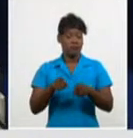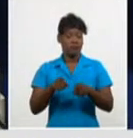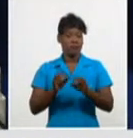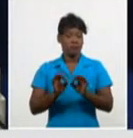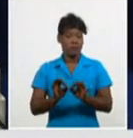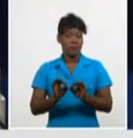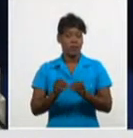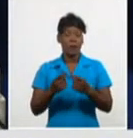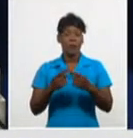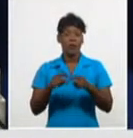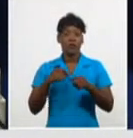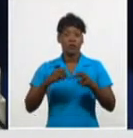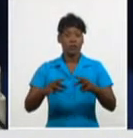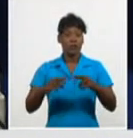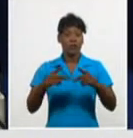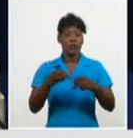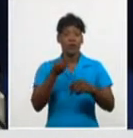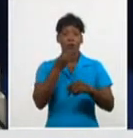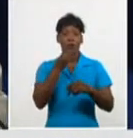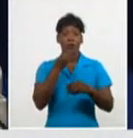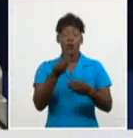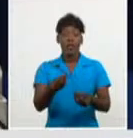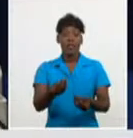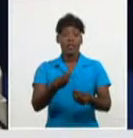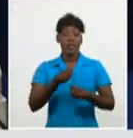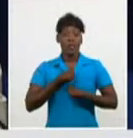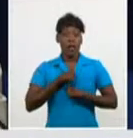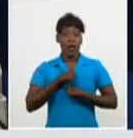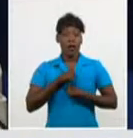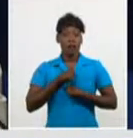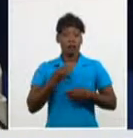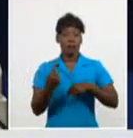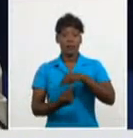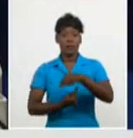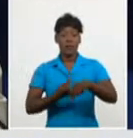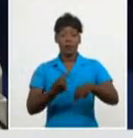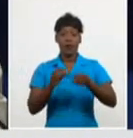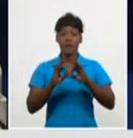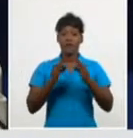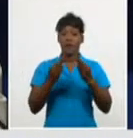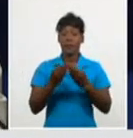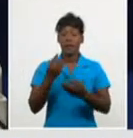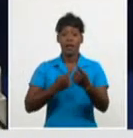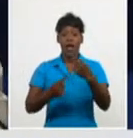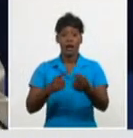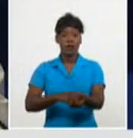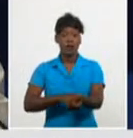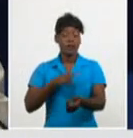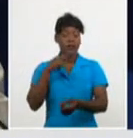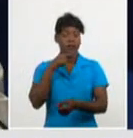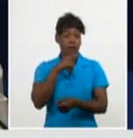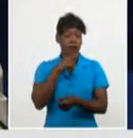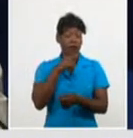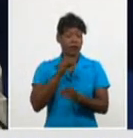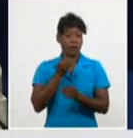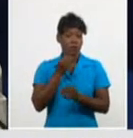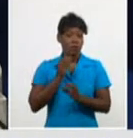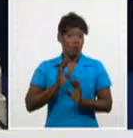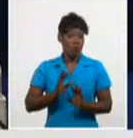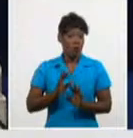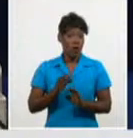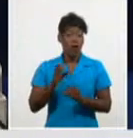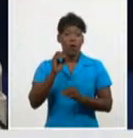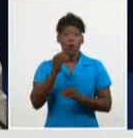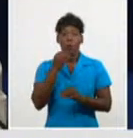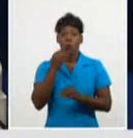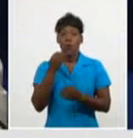reitero, puede ser hereditario o adquirida, aunque muchas veces lo que se demuestra es un factor hereditario, aunque puede ser adquirido